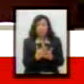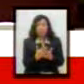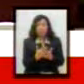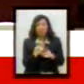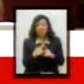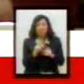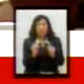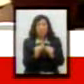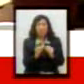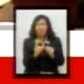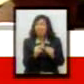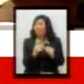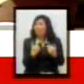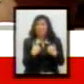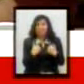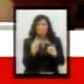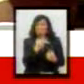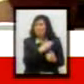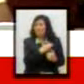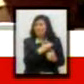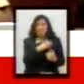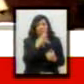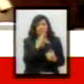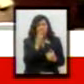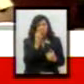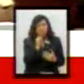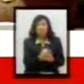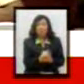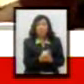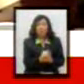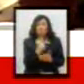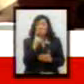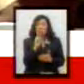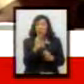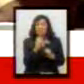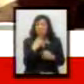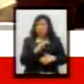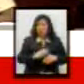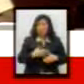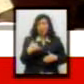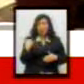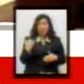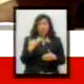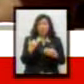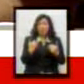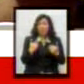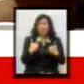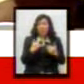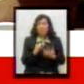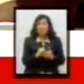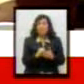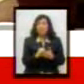multidimensional Entonces no le corresponde solo al Ministerio de la mujer el Ministerio de la mujer para el asunto de embarazo adolescente tiene los servicios de